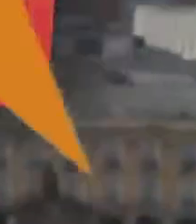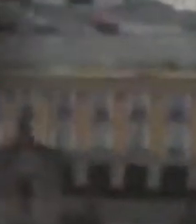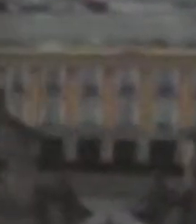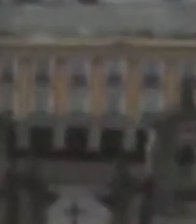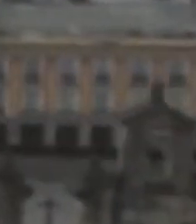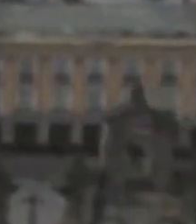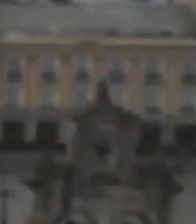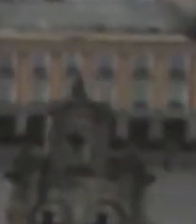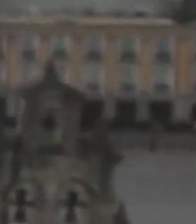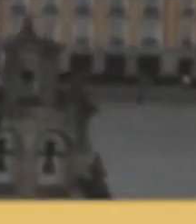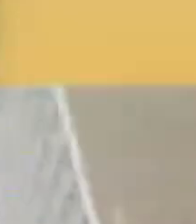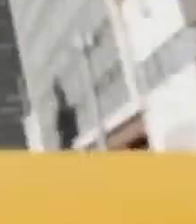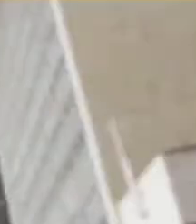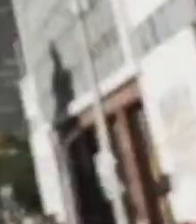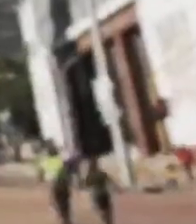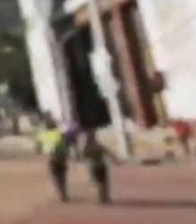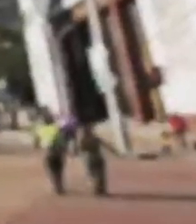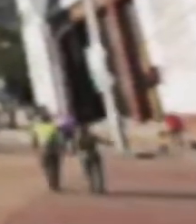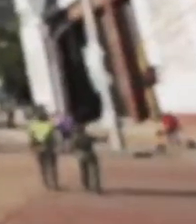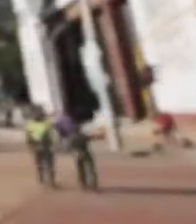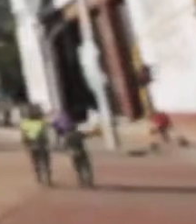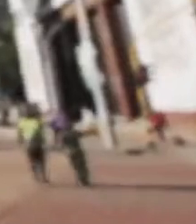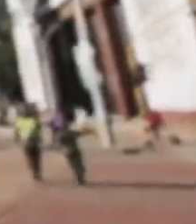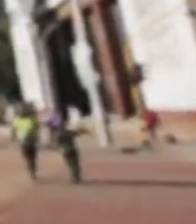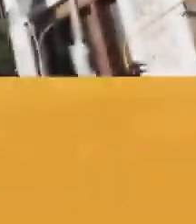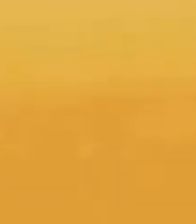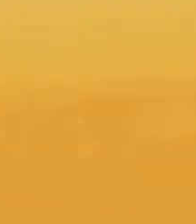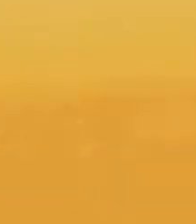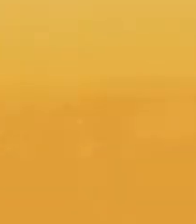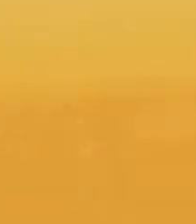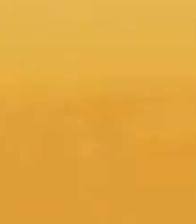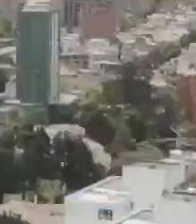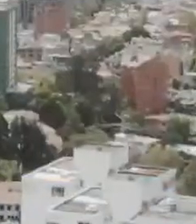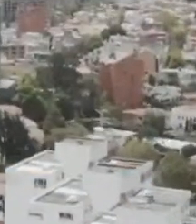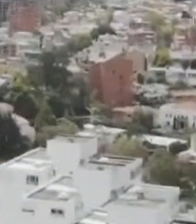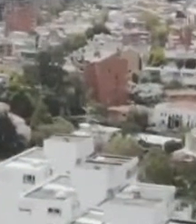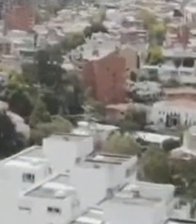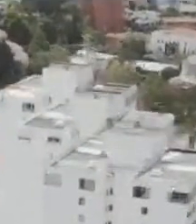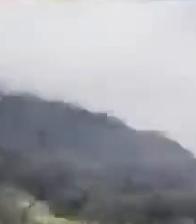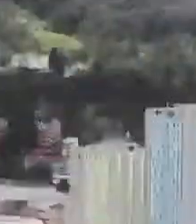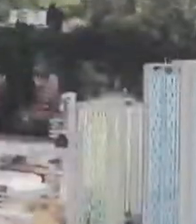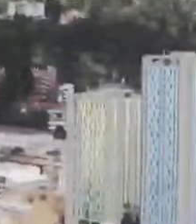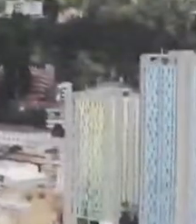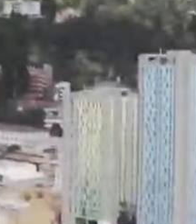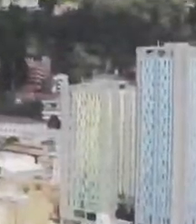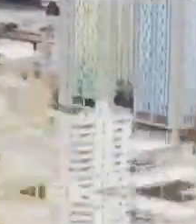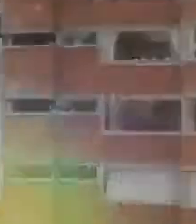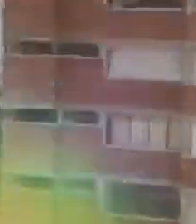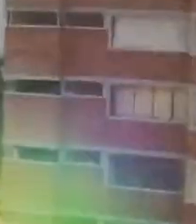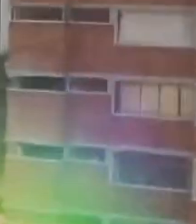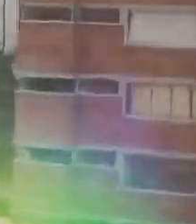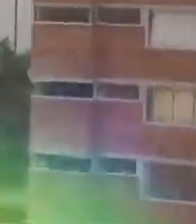Desde Bogotá, al día con la alcaldía. Información de primera mano para la ciudadanía.